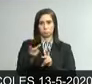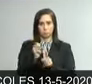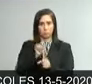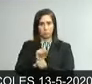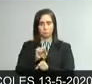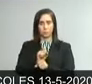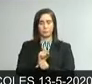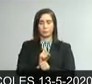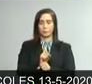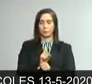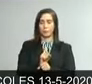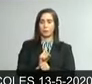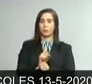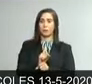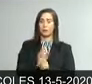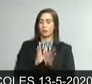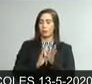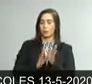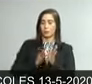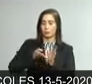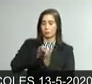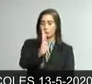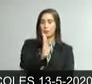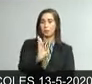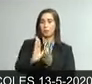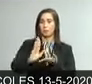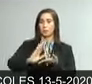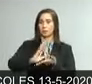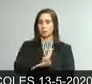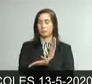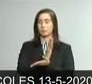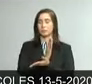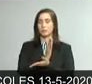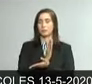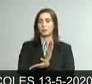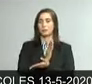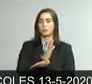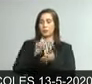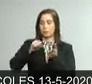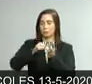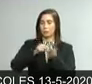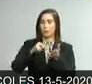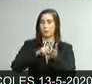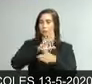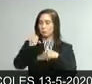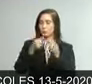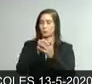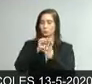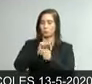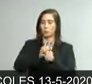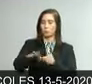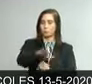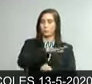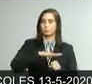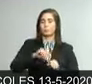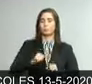circulando entradas y salidas a las ciudades involucradas en este operativo.